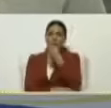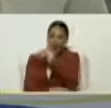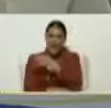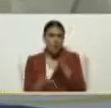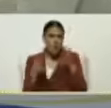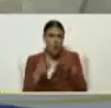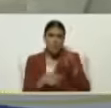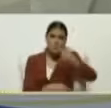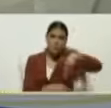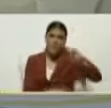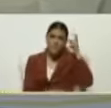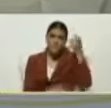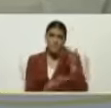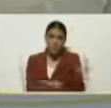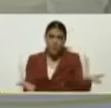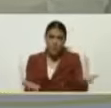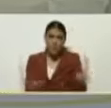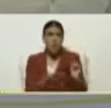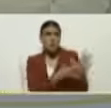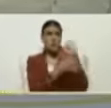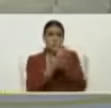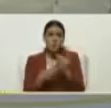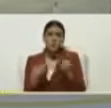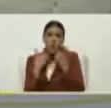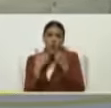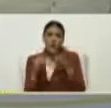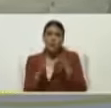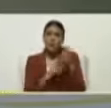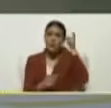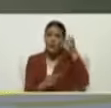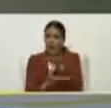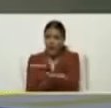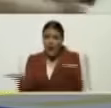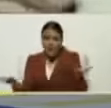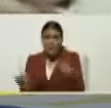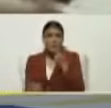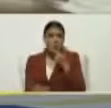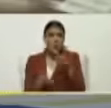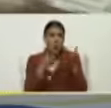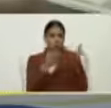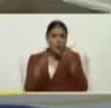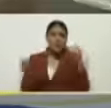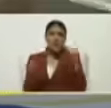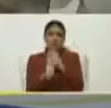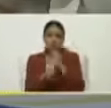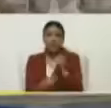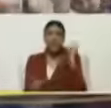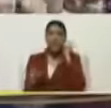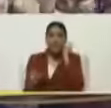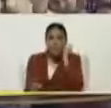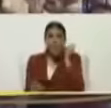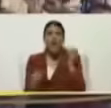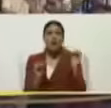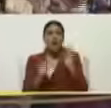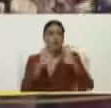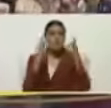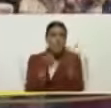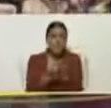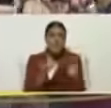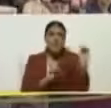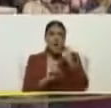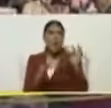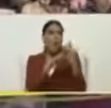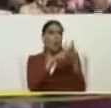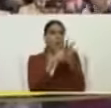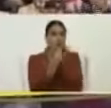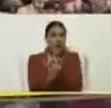pueblo? ¿Salieron a proteger a los campesinos, a los trabajadores, a las mujeres, a la familia, a los